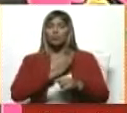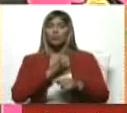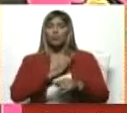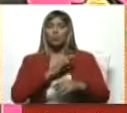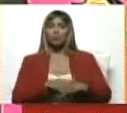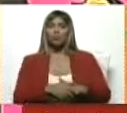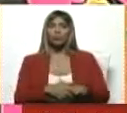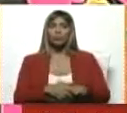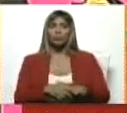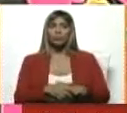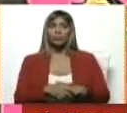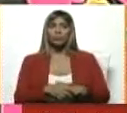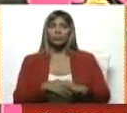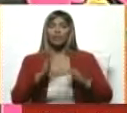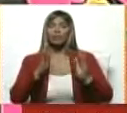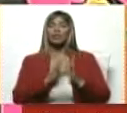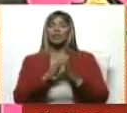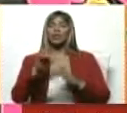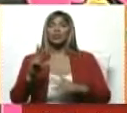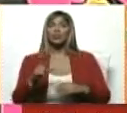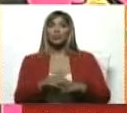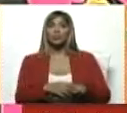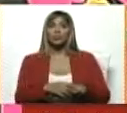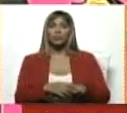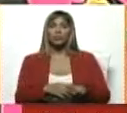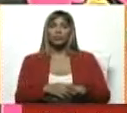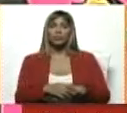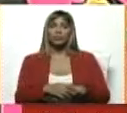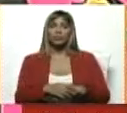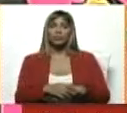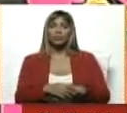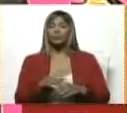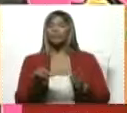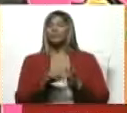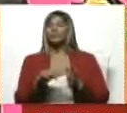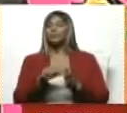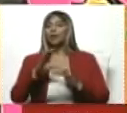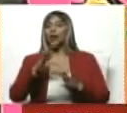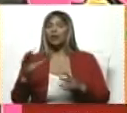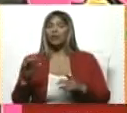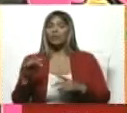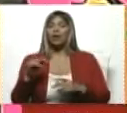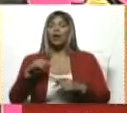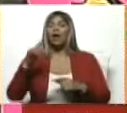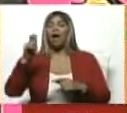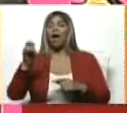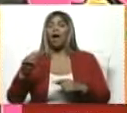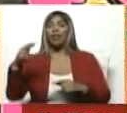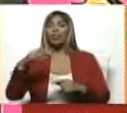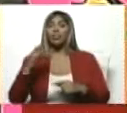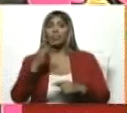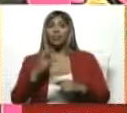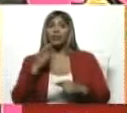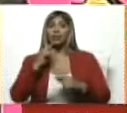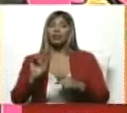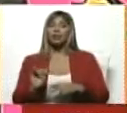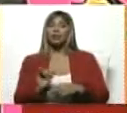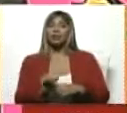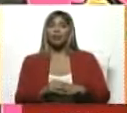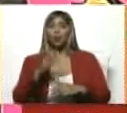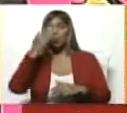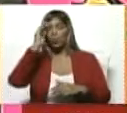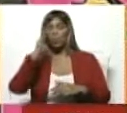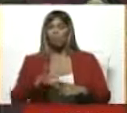de Santa Lucía, vecina isla del Caribe, Haití y la hermana